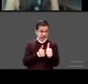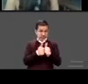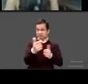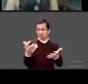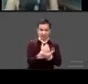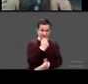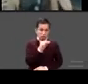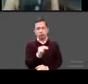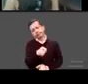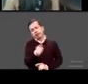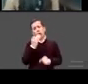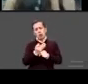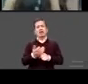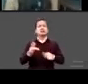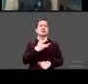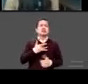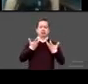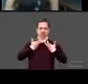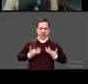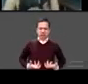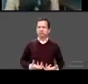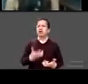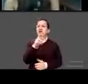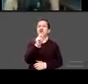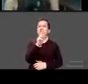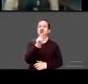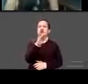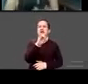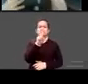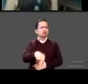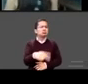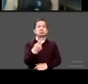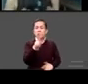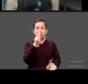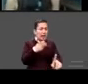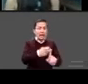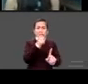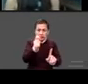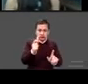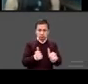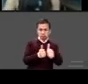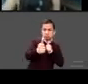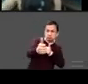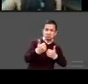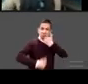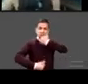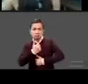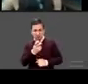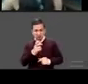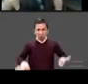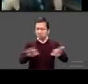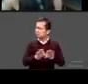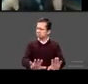hacer más ejercicios, o es normal, las competencias así funcionan, pero eso no te hace menos. Otra cosa es que entender eso nos ayuda a